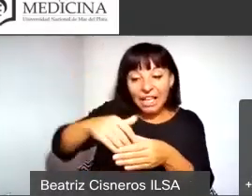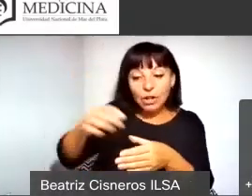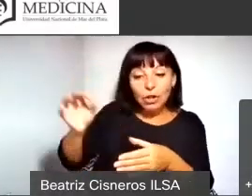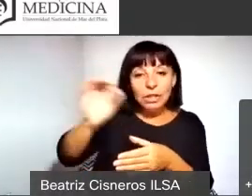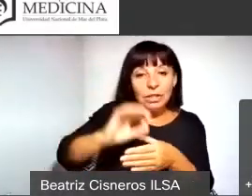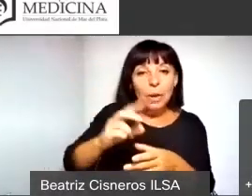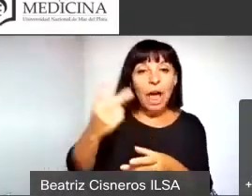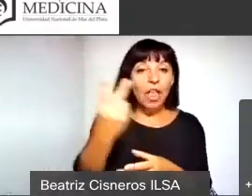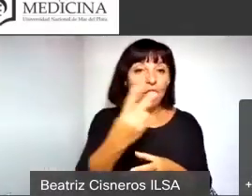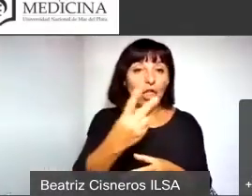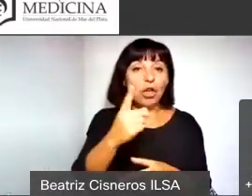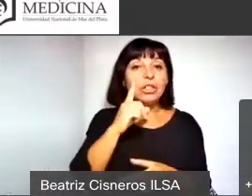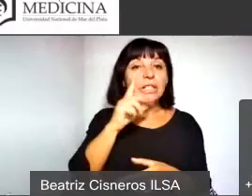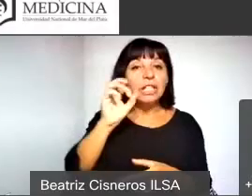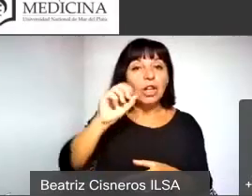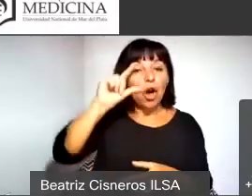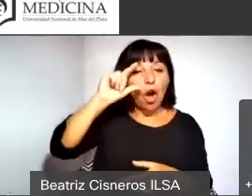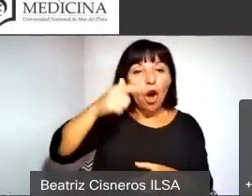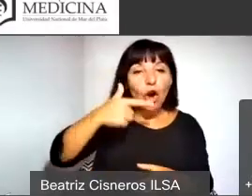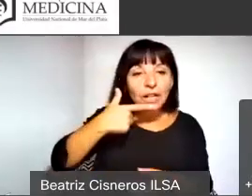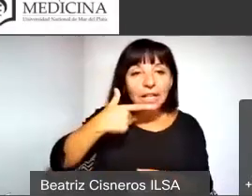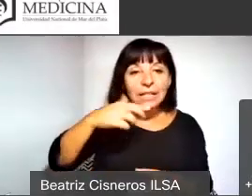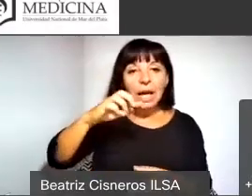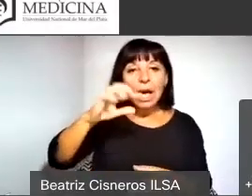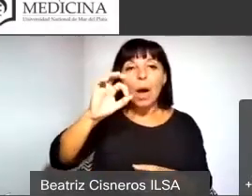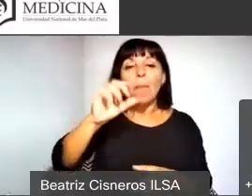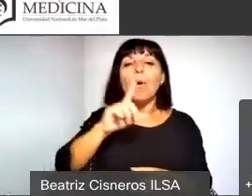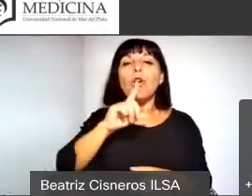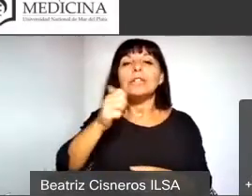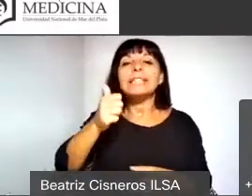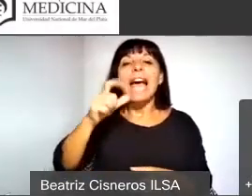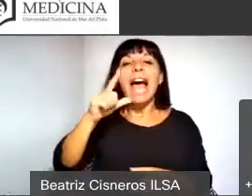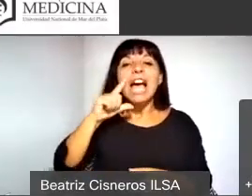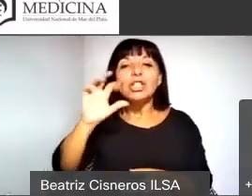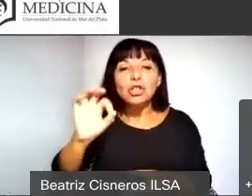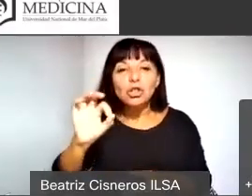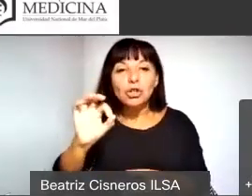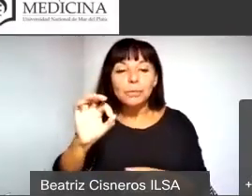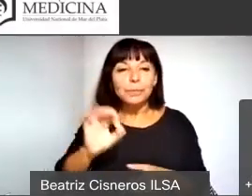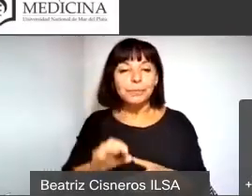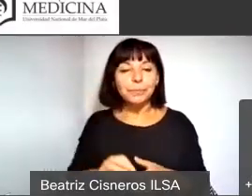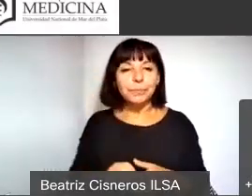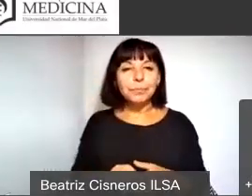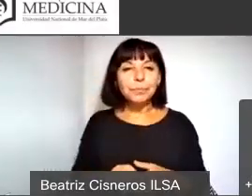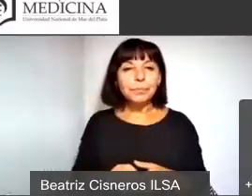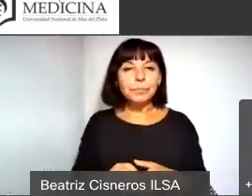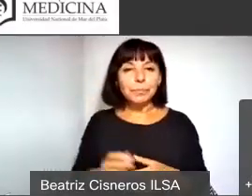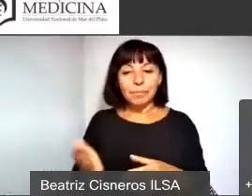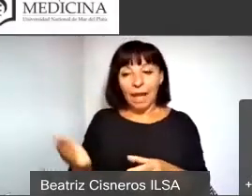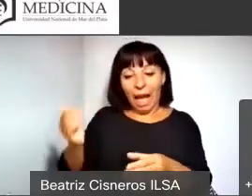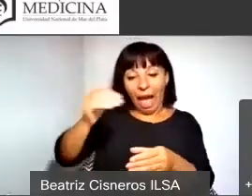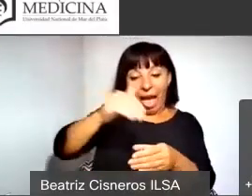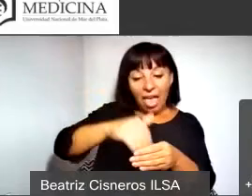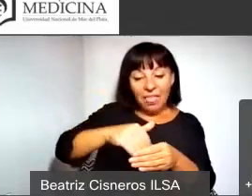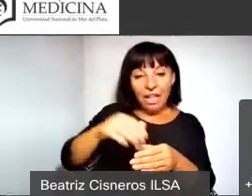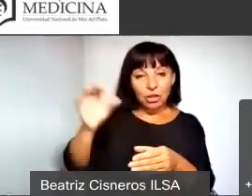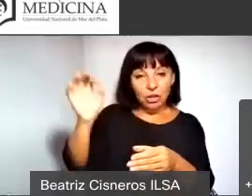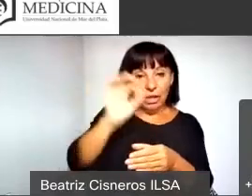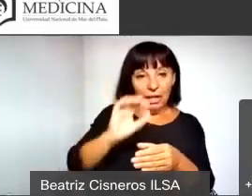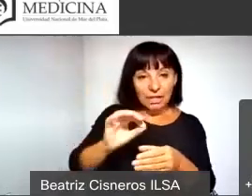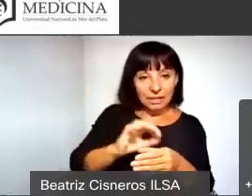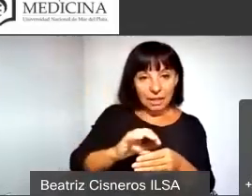iones, 2 cationes potasio que están en el exterior, los va a incorporar dentro de la célula, ¿sí? Al